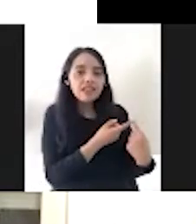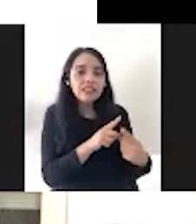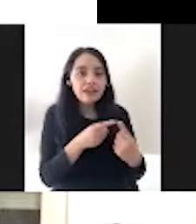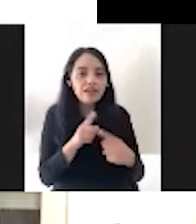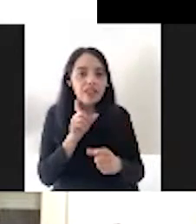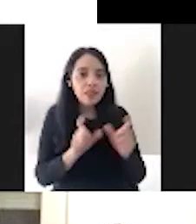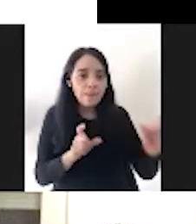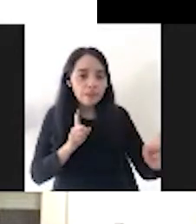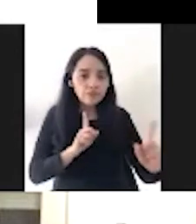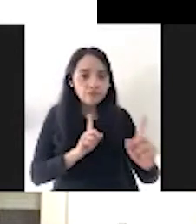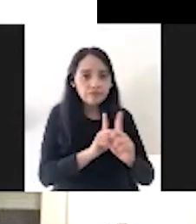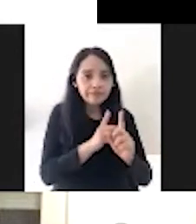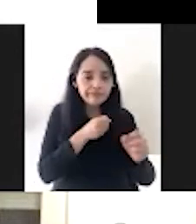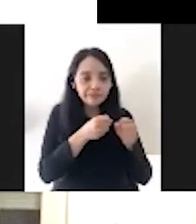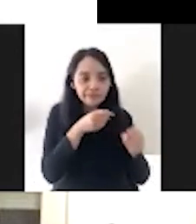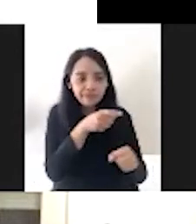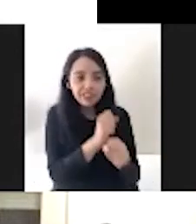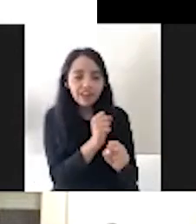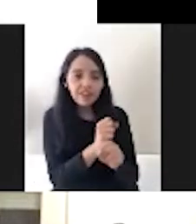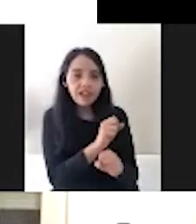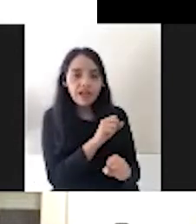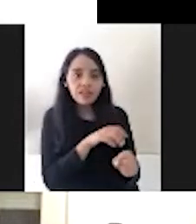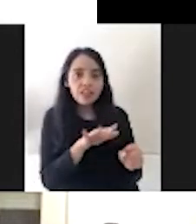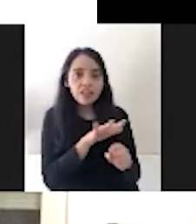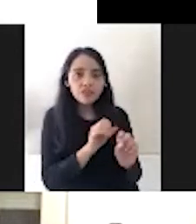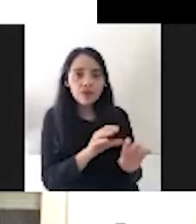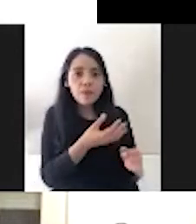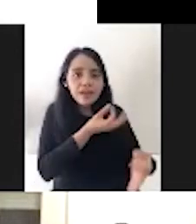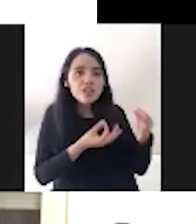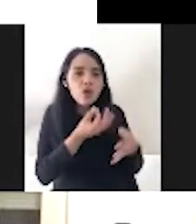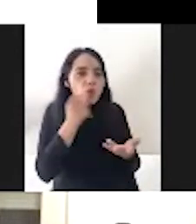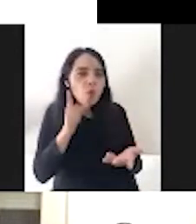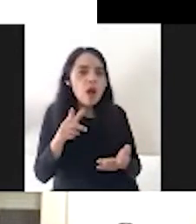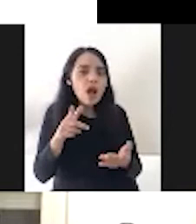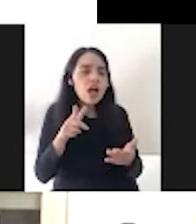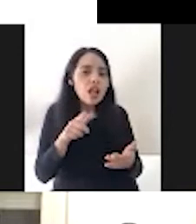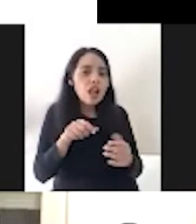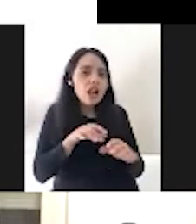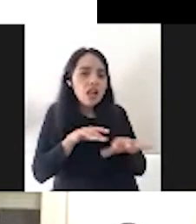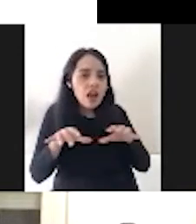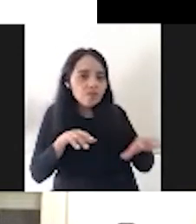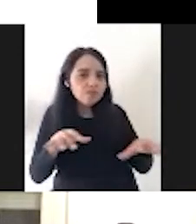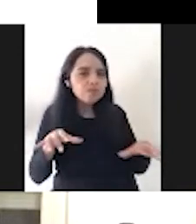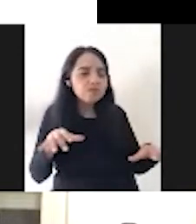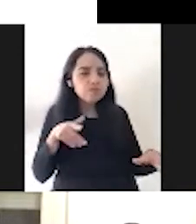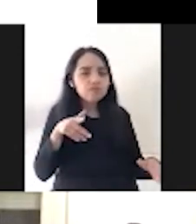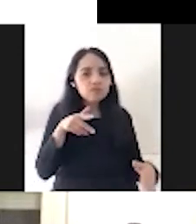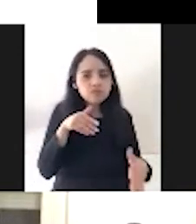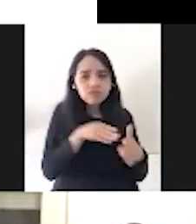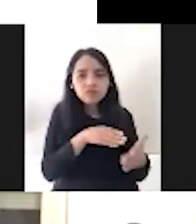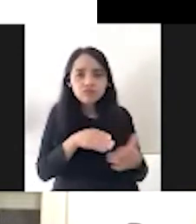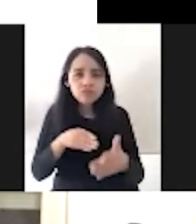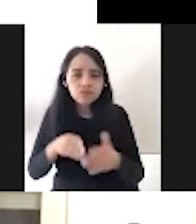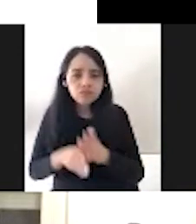personas que trabajan en el mundo de la educación, para darnos una idea sobre cuáles eran los elementos, cuáles eran los temas que estaban dificultando poder